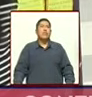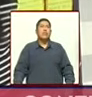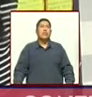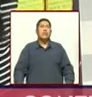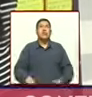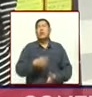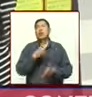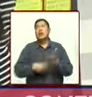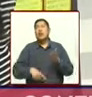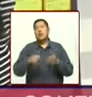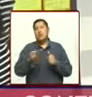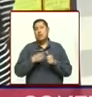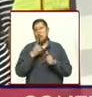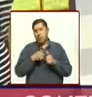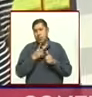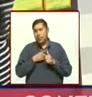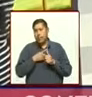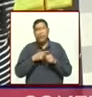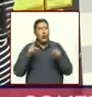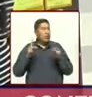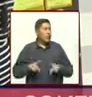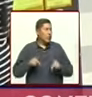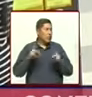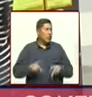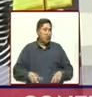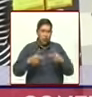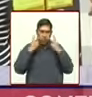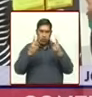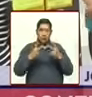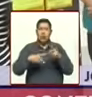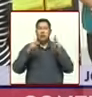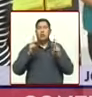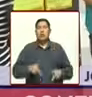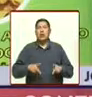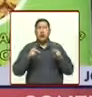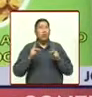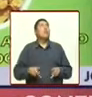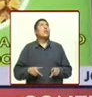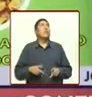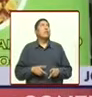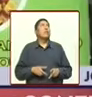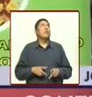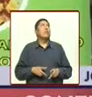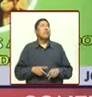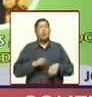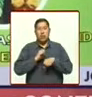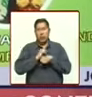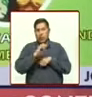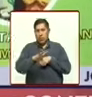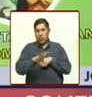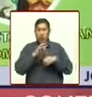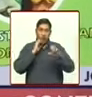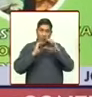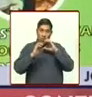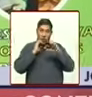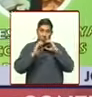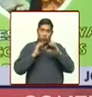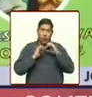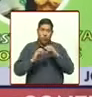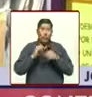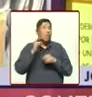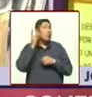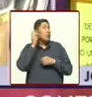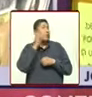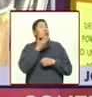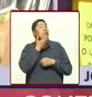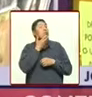¿Qué es lo que primero debería de hacer las personas? Cuando ven así personas que estamos transmitiendo algún tipo de conocimiento, primero